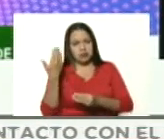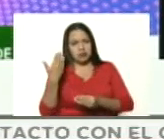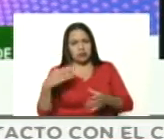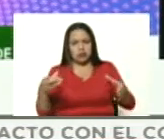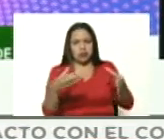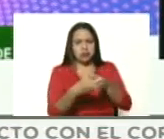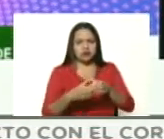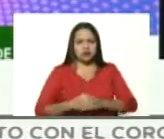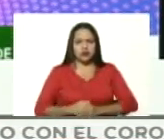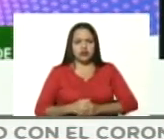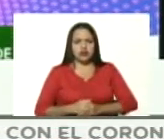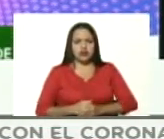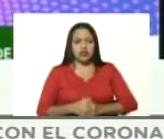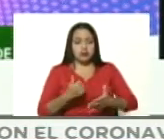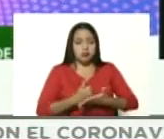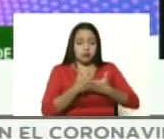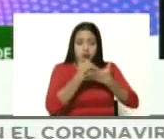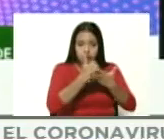Inolvidable.